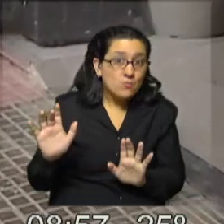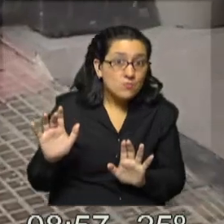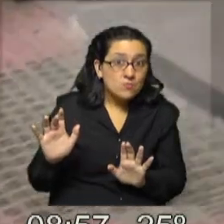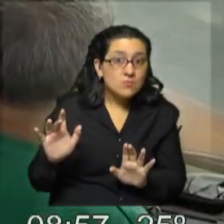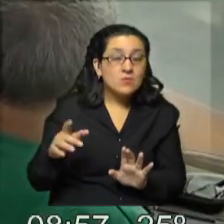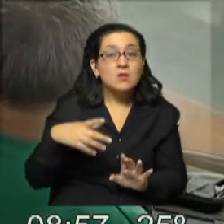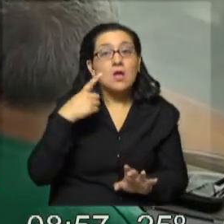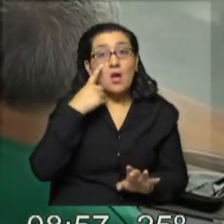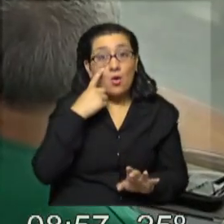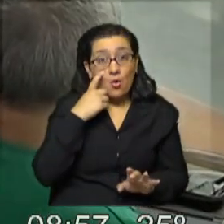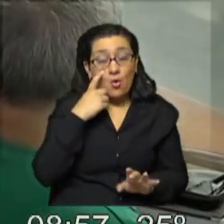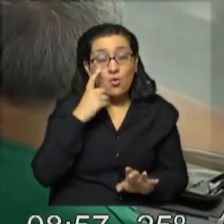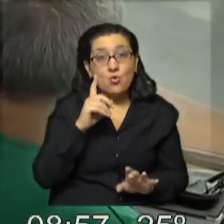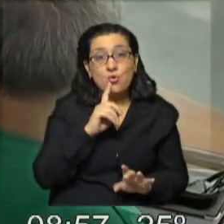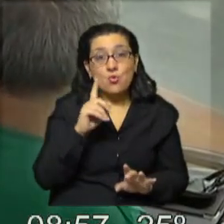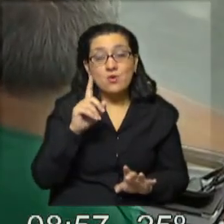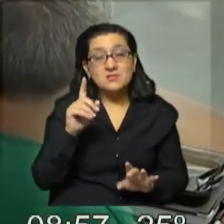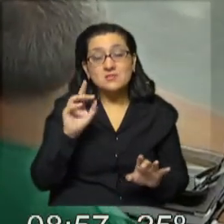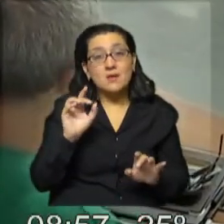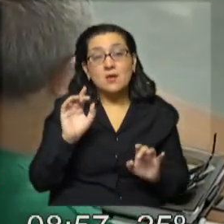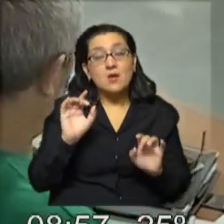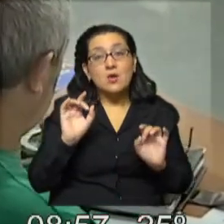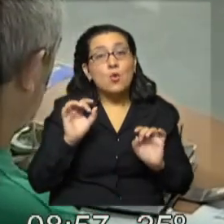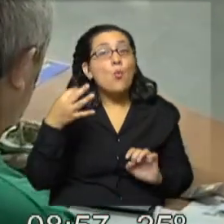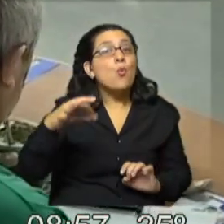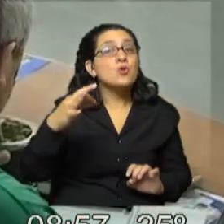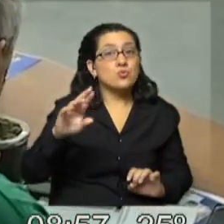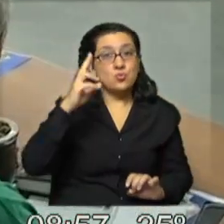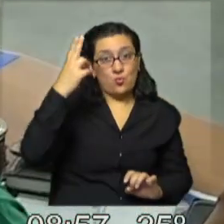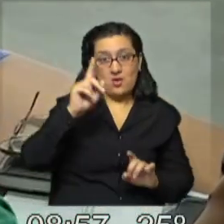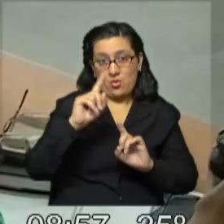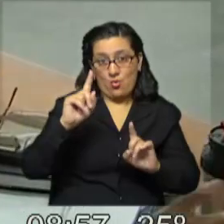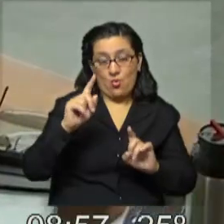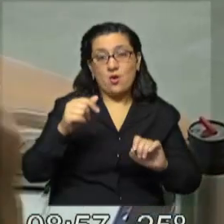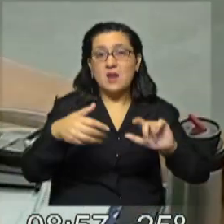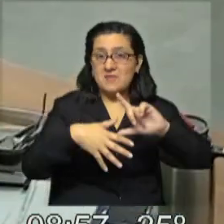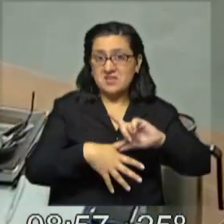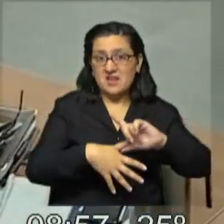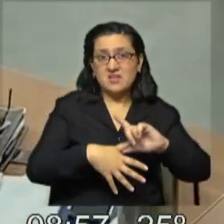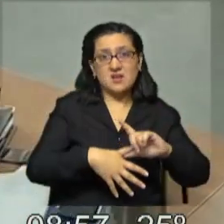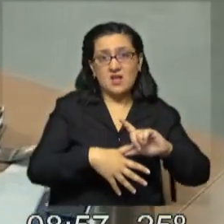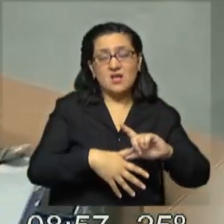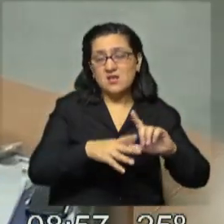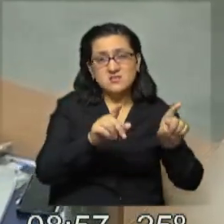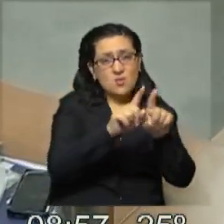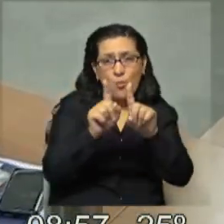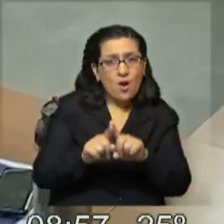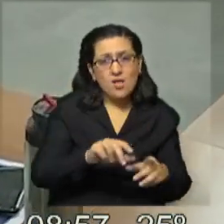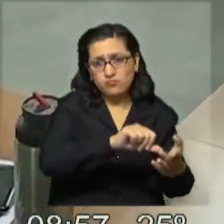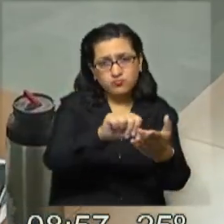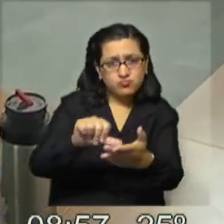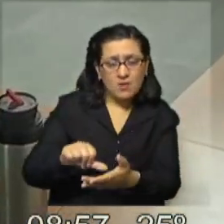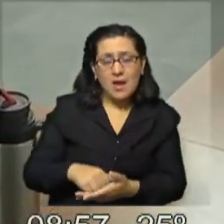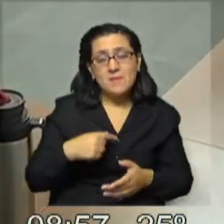ojo, no es autóctona del Uruguay. Hay un andamiaje en América Latina de esas características. Porque cuando nosotros, a mí me